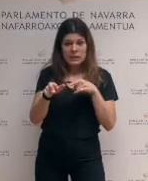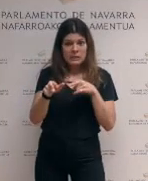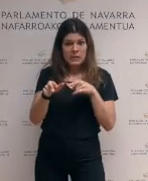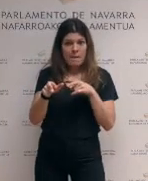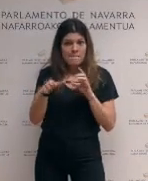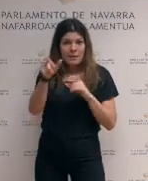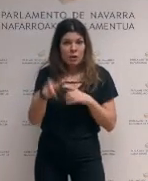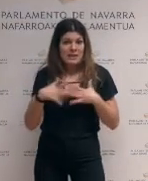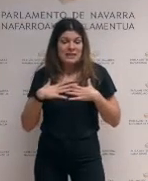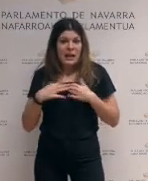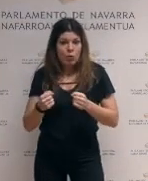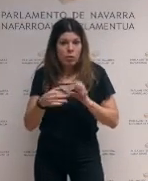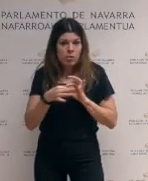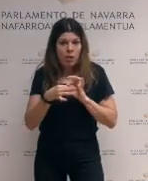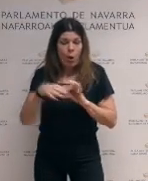al borde de la